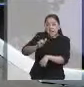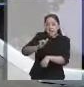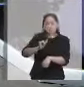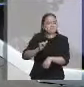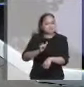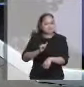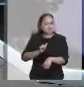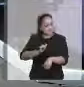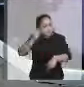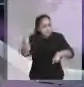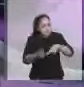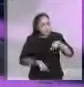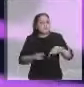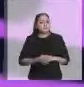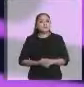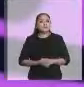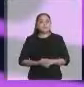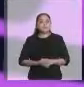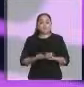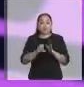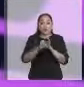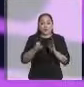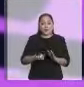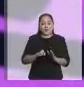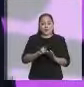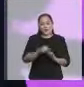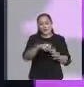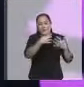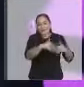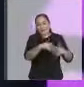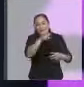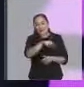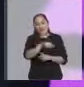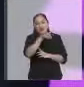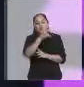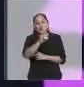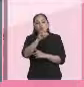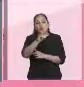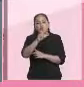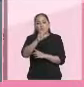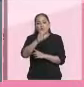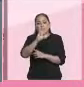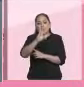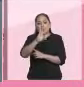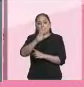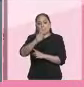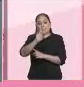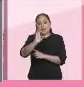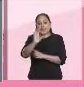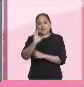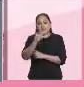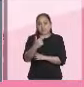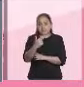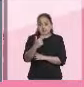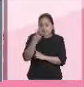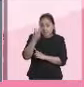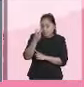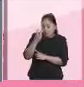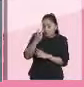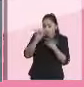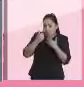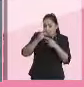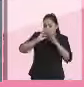caso, el de Odebrecht, no se aclaran las cosas porque